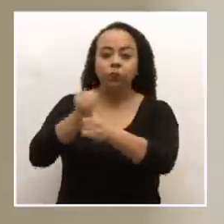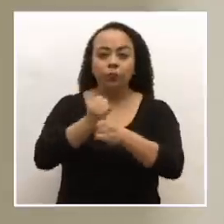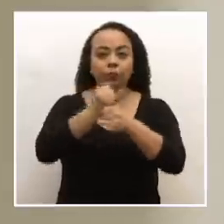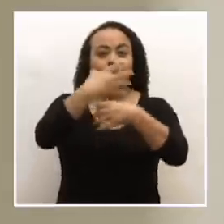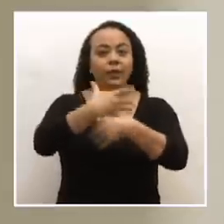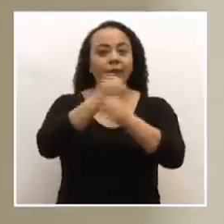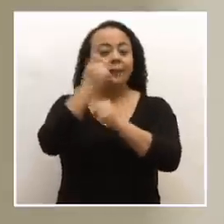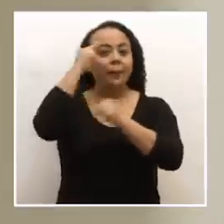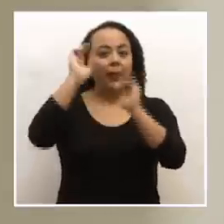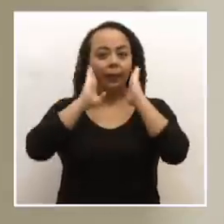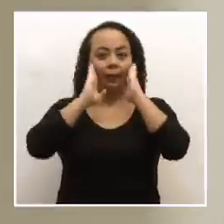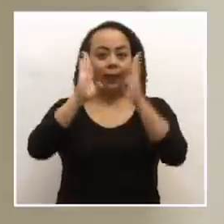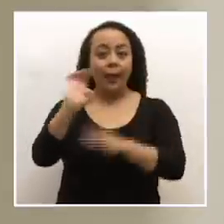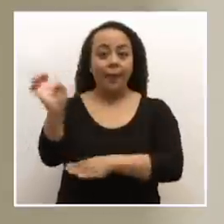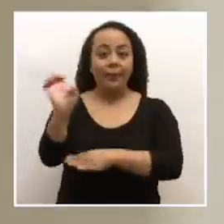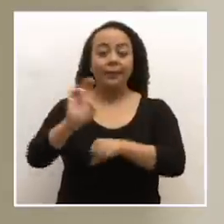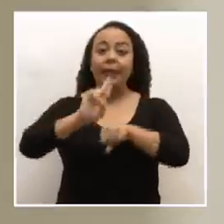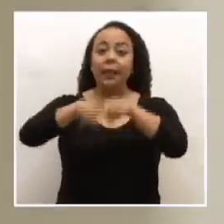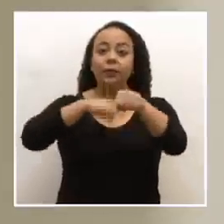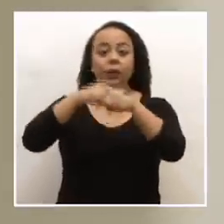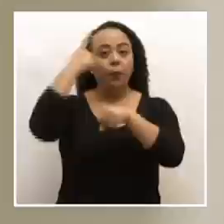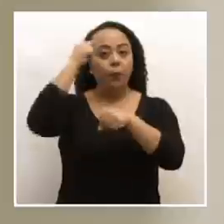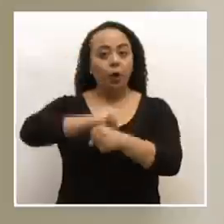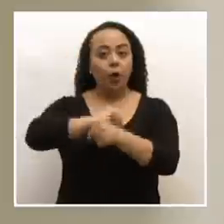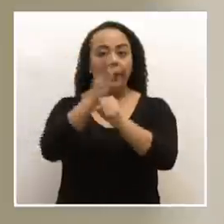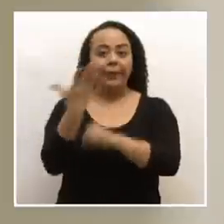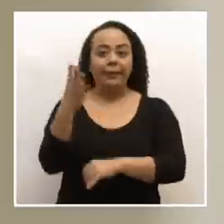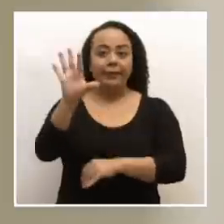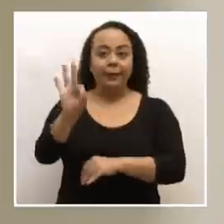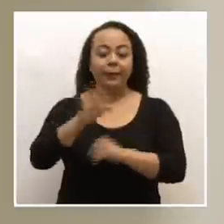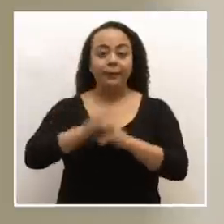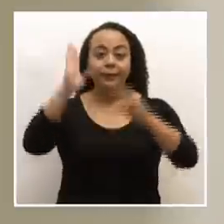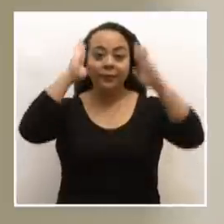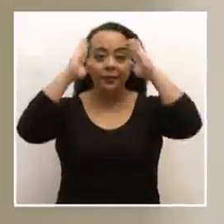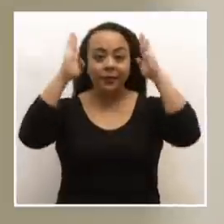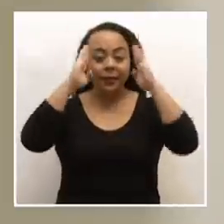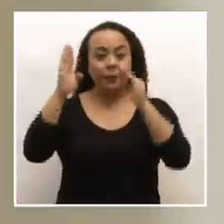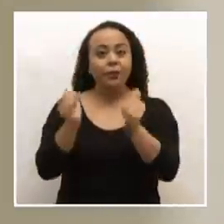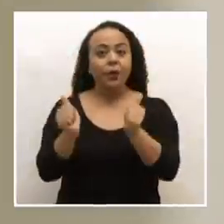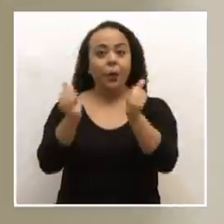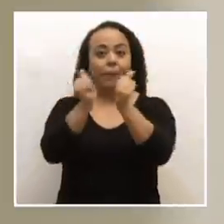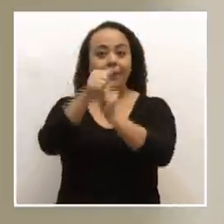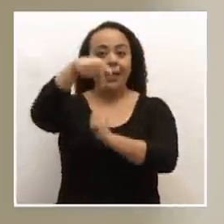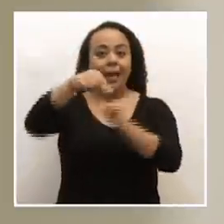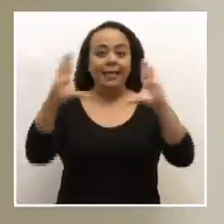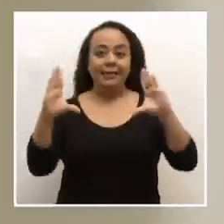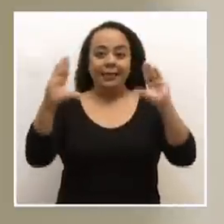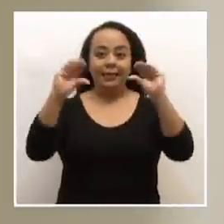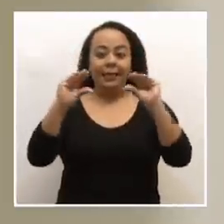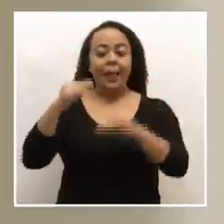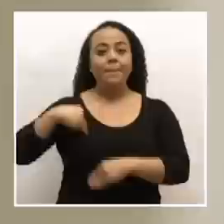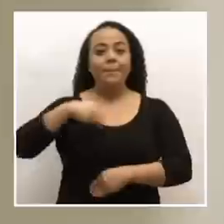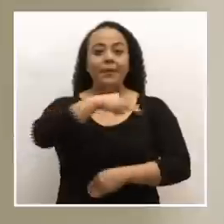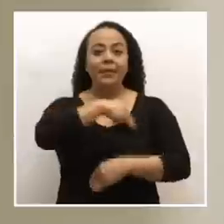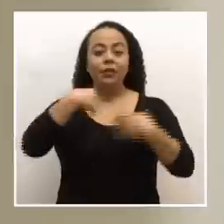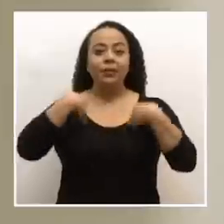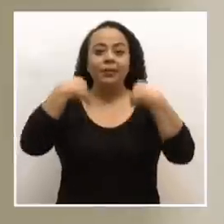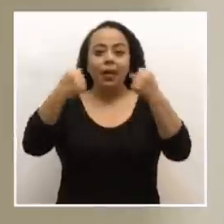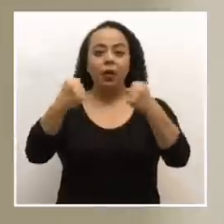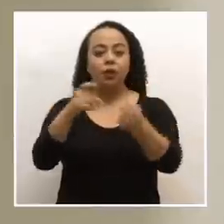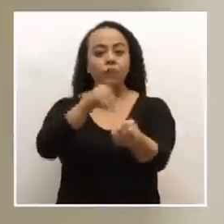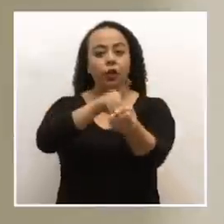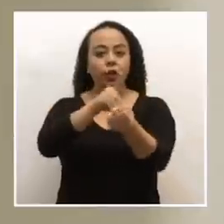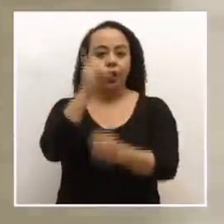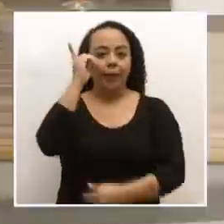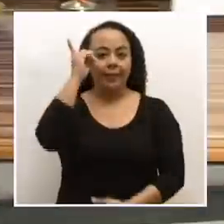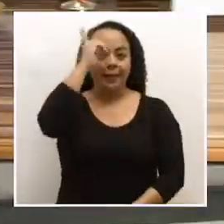realiza para atender la emergencia nacional por el COVID-19. Saludamos a quien nos acompaña esta tarde, al Ministro de Salud, el doctor